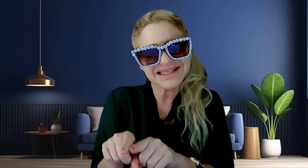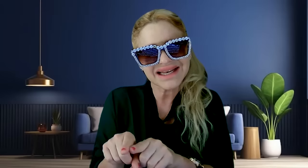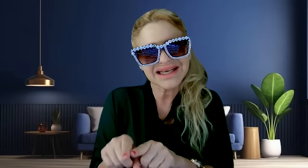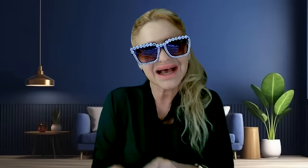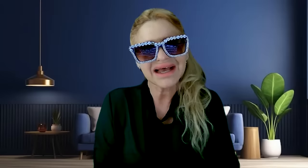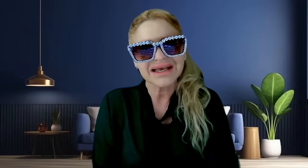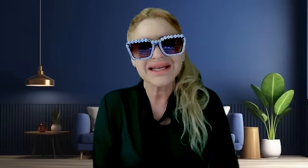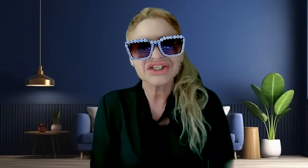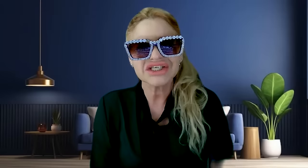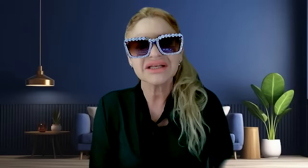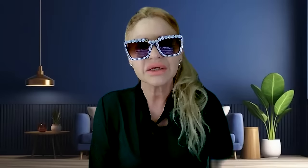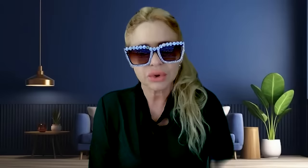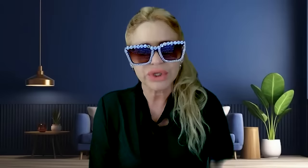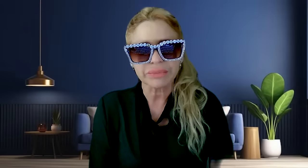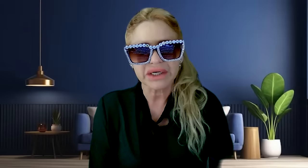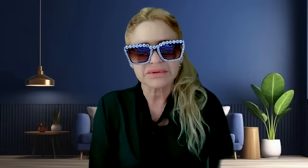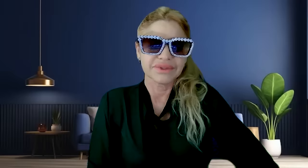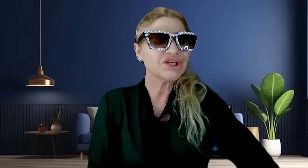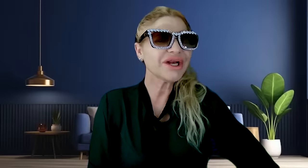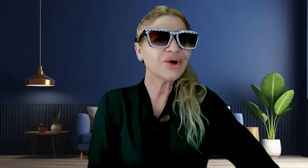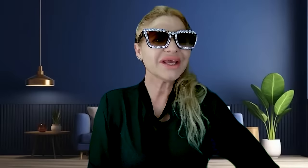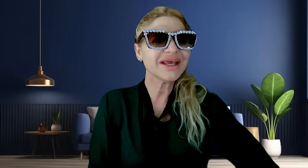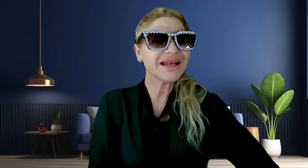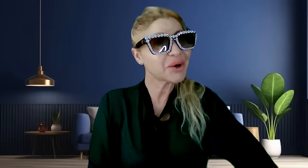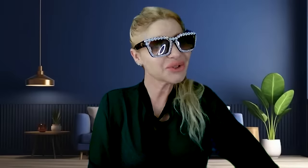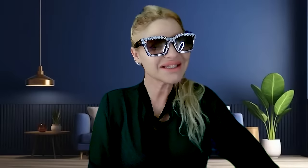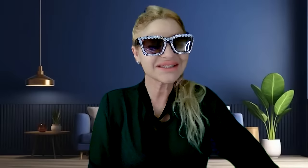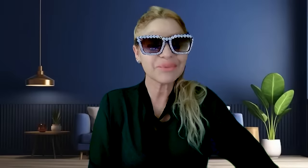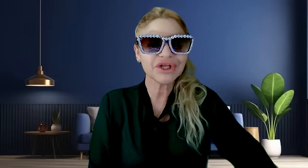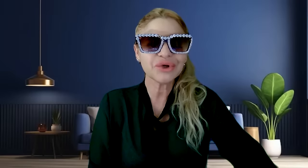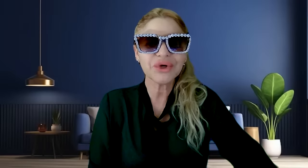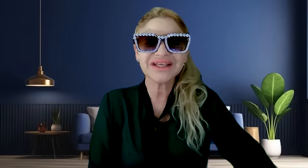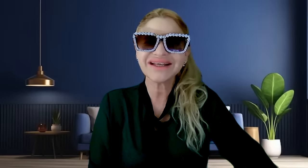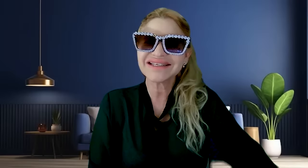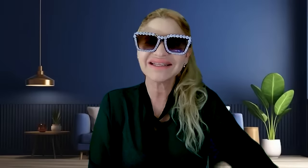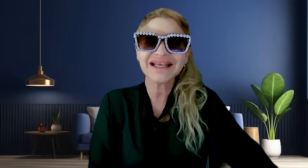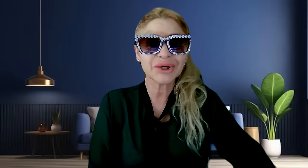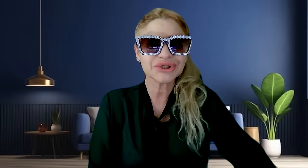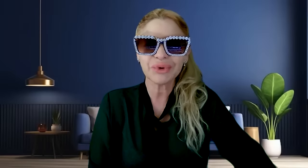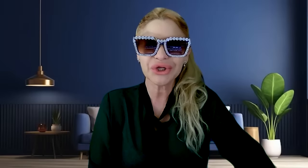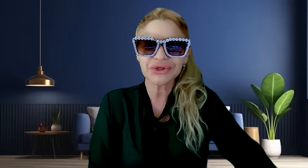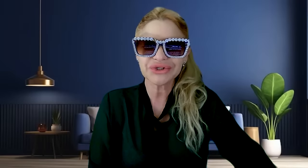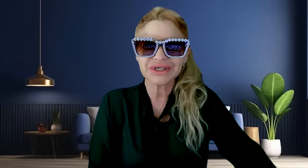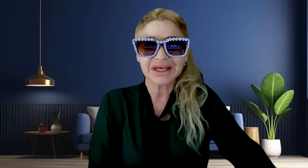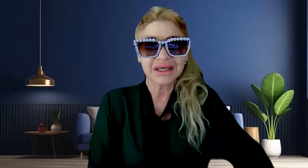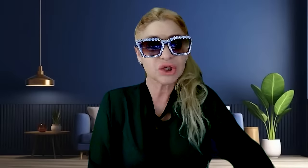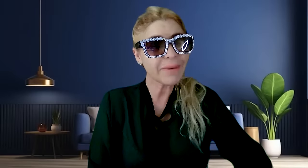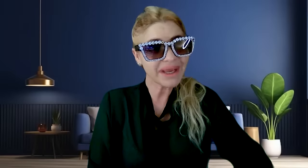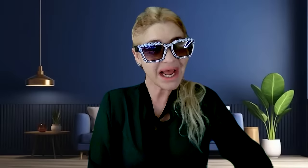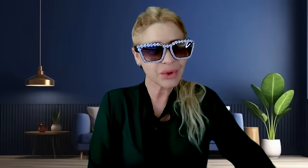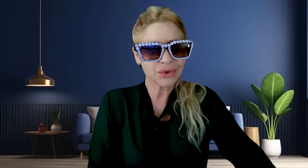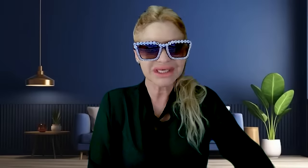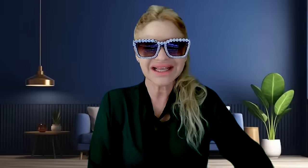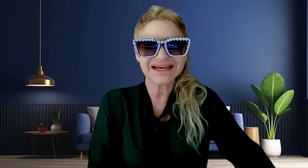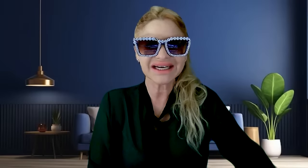amiga satánica Gretchen Whitmer. Y yo creo que la cosa se está poniendo muy interesante y que los demonios y los que